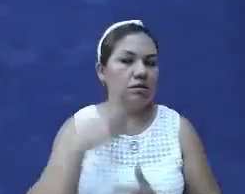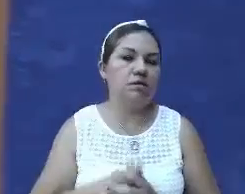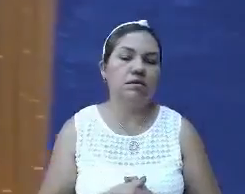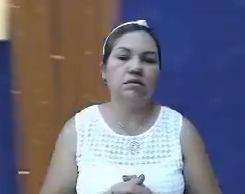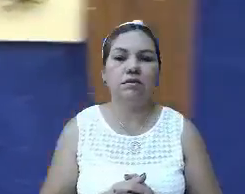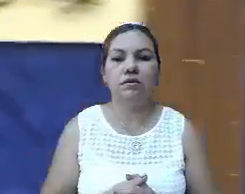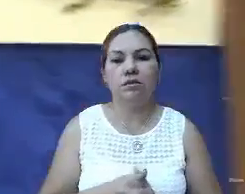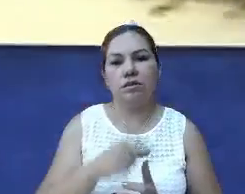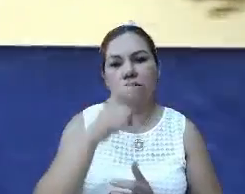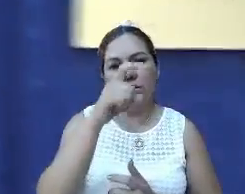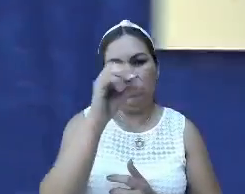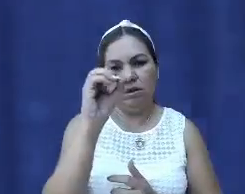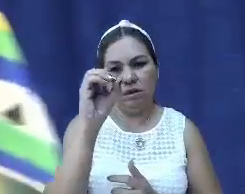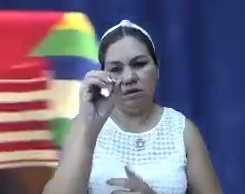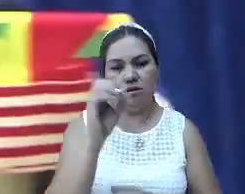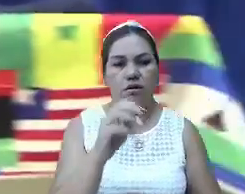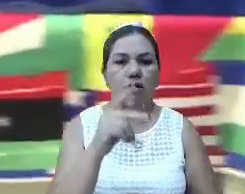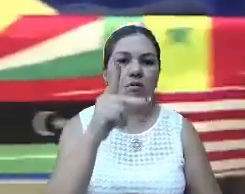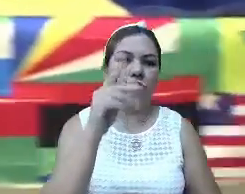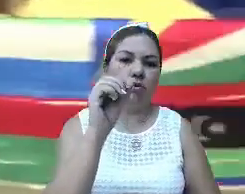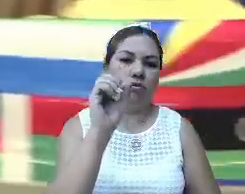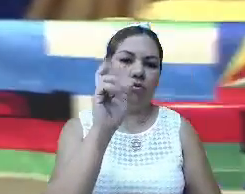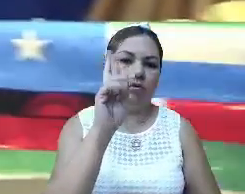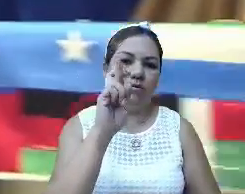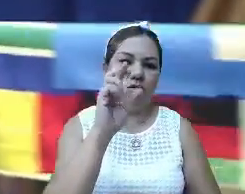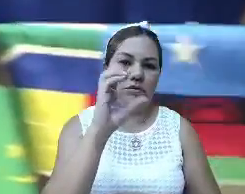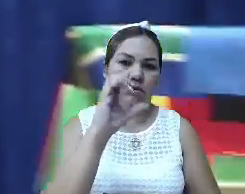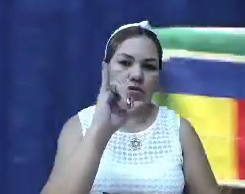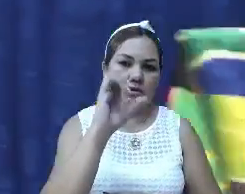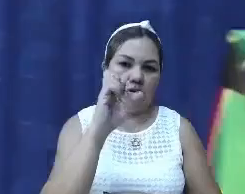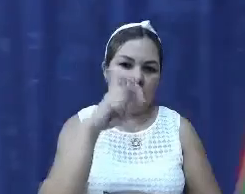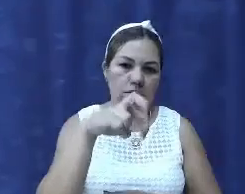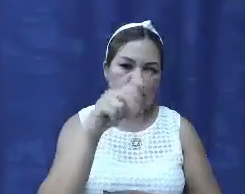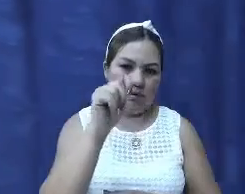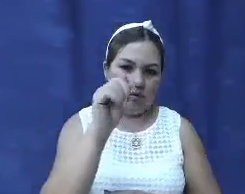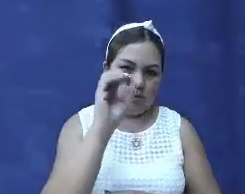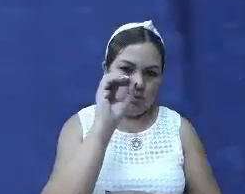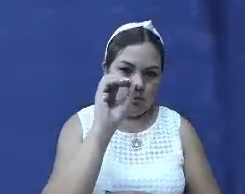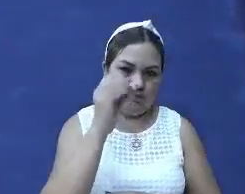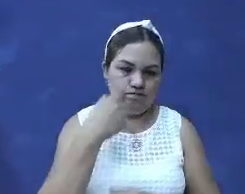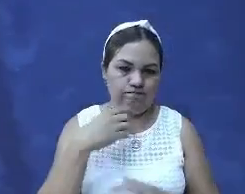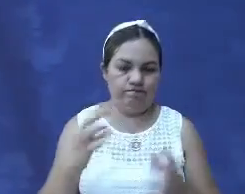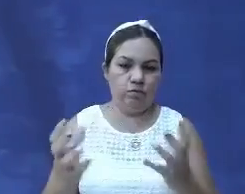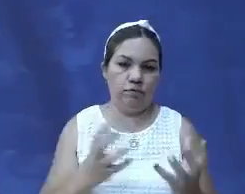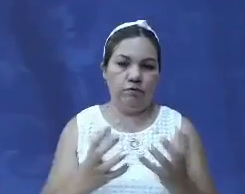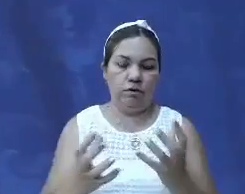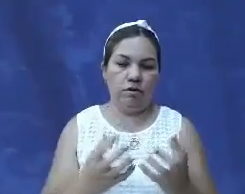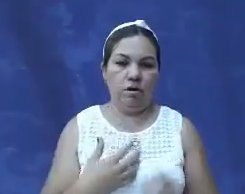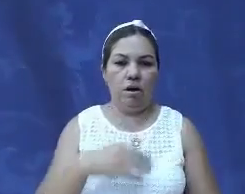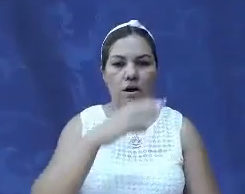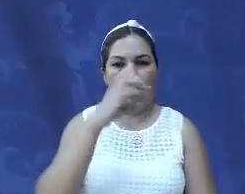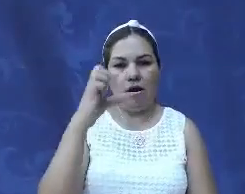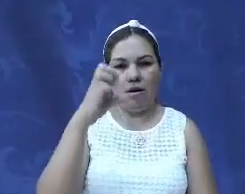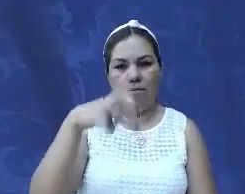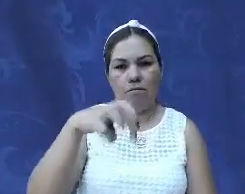y el 70% de nuestra movida son emociones, somos muy emocionales.